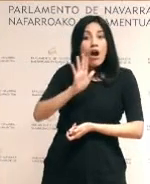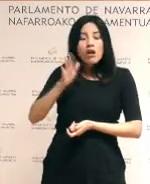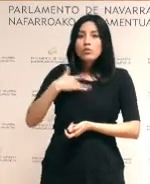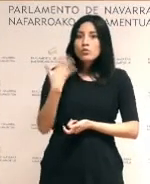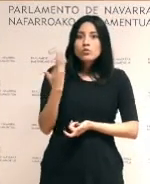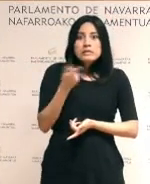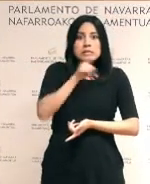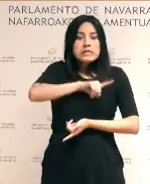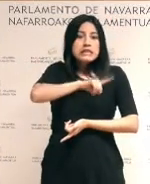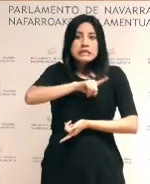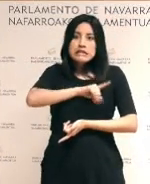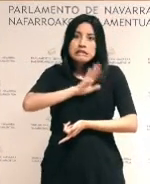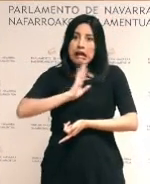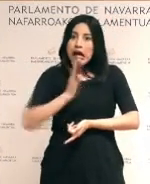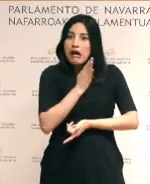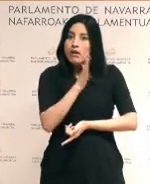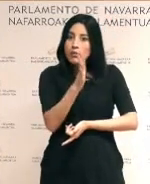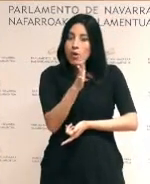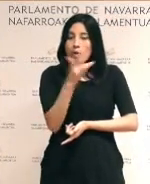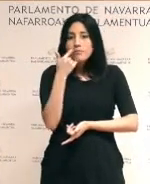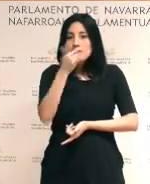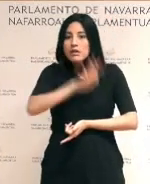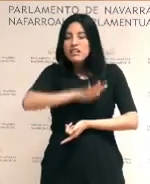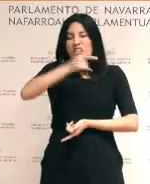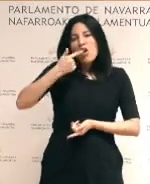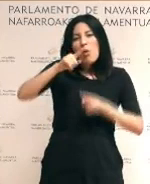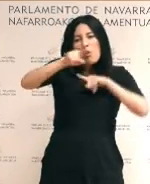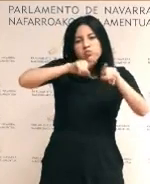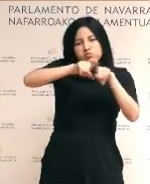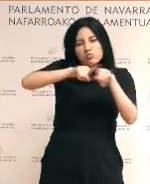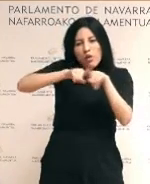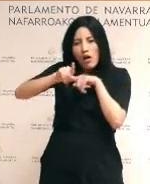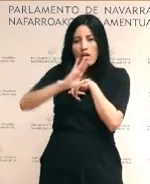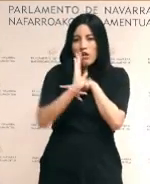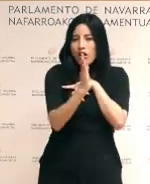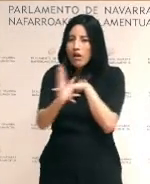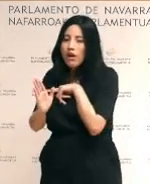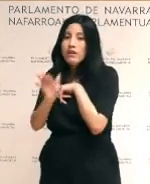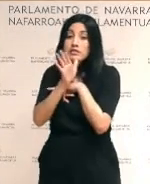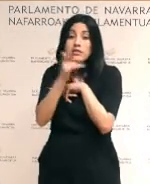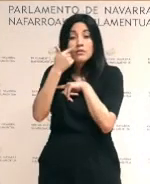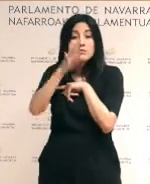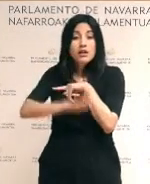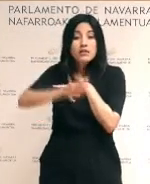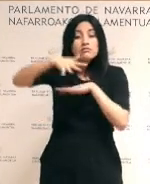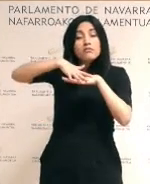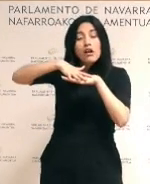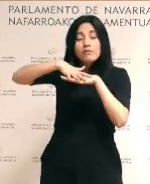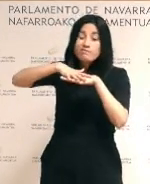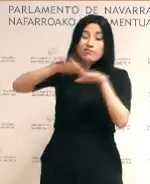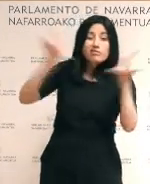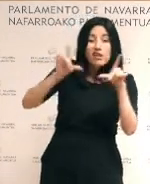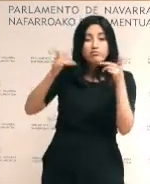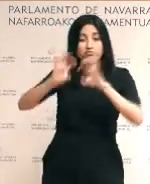que no le han gustado y ha respondido construyendo un relato para amedrentar y controlar a los medios de comunicación. En esto se resume